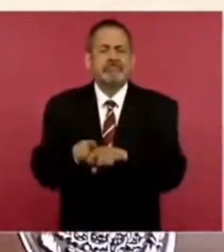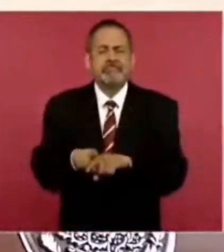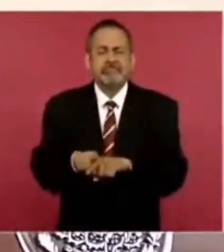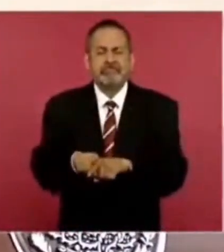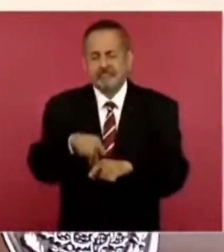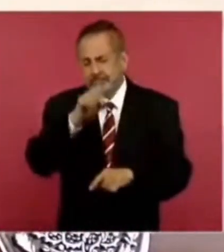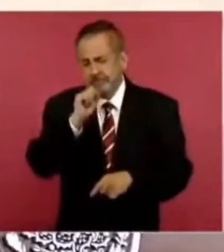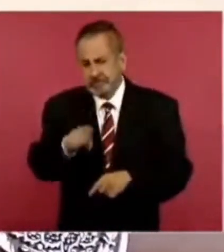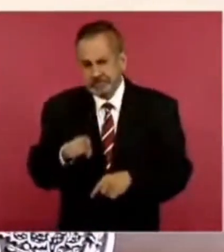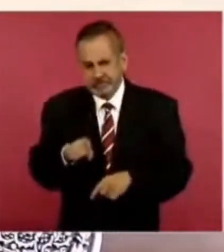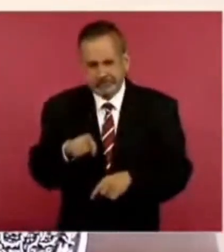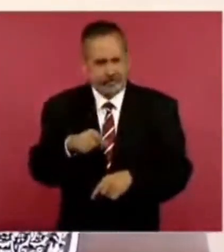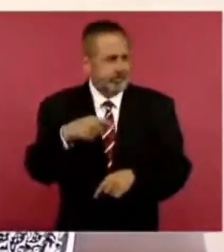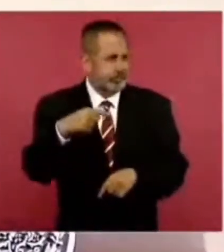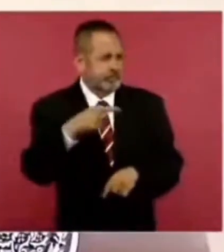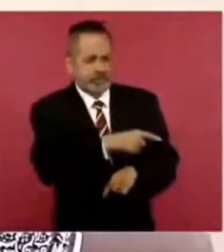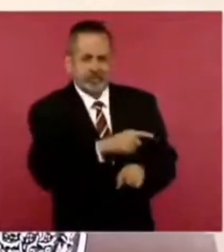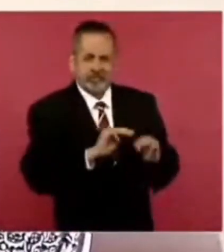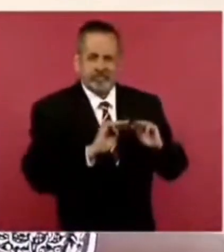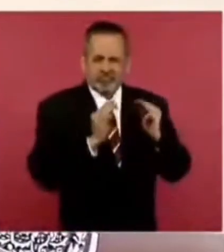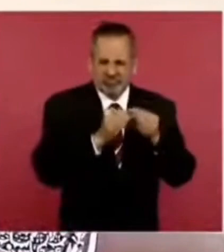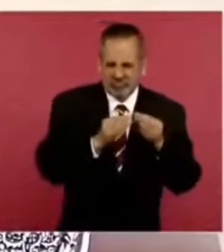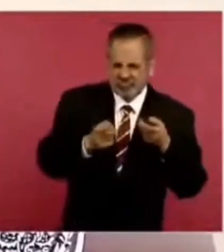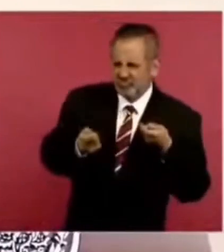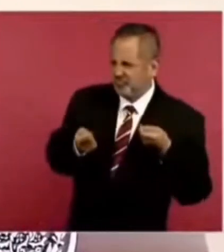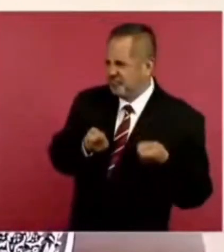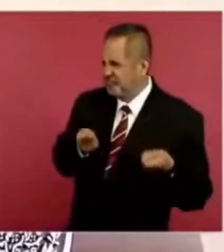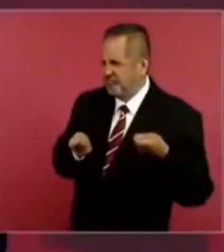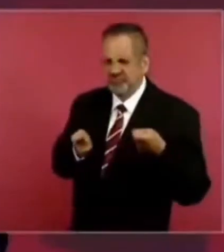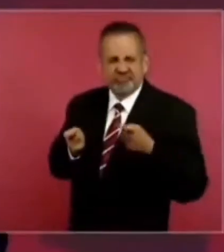y en estas mafias que controlan